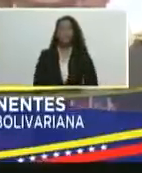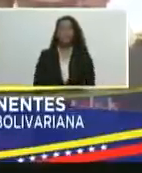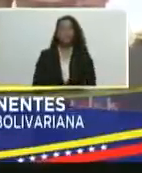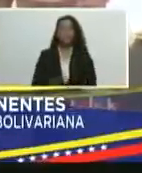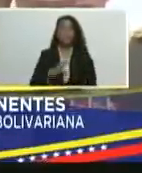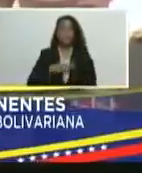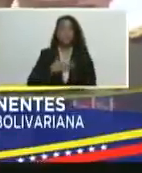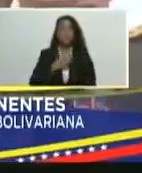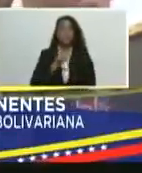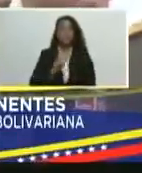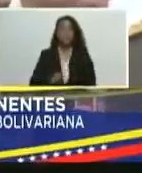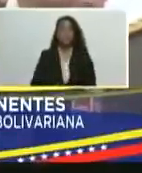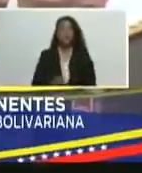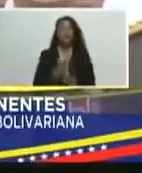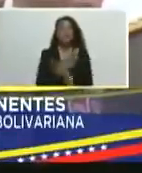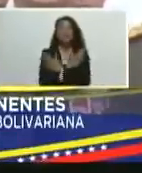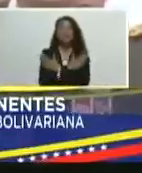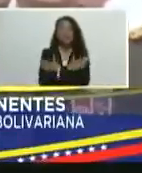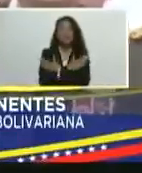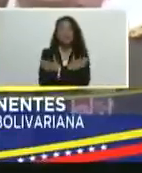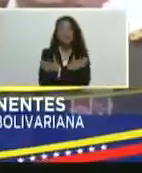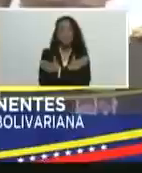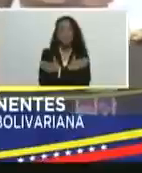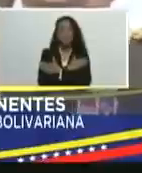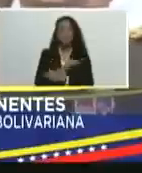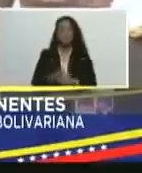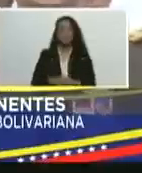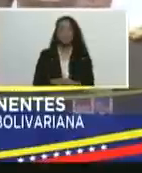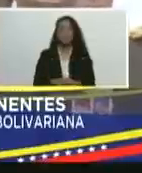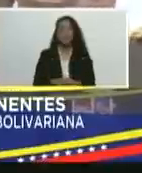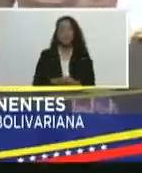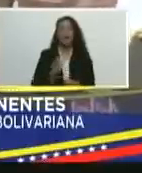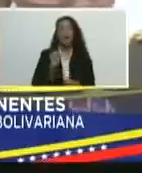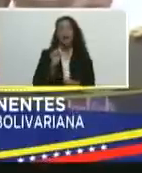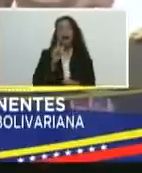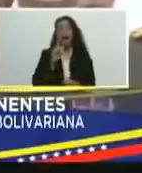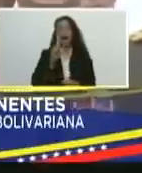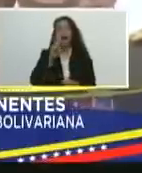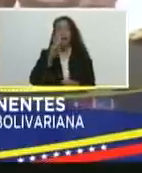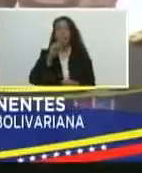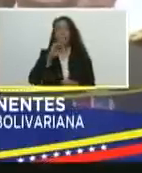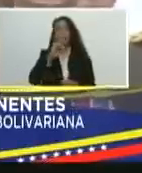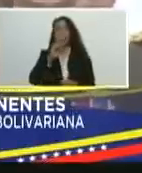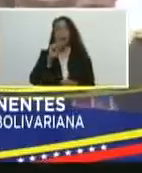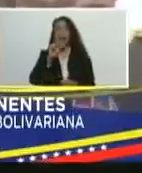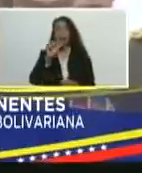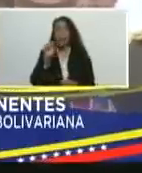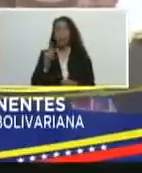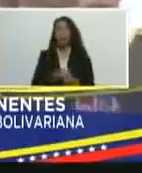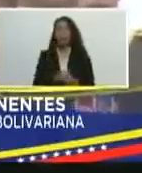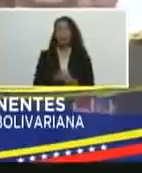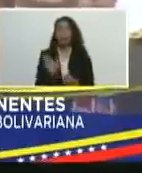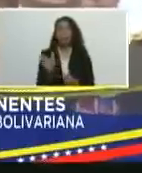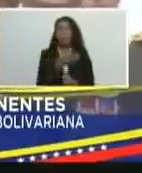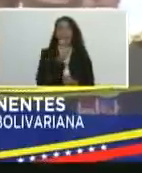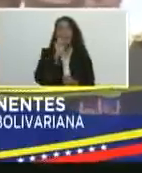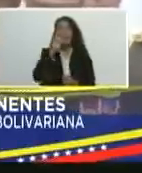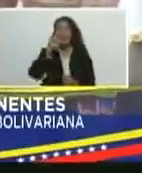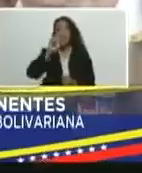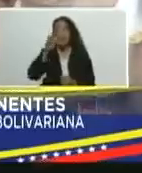Quiero felicitar al almirante Villamizar Sánchez,